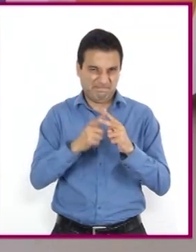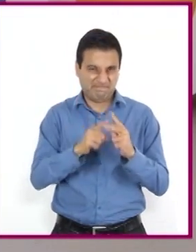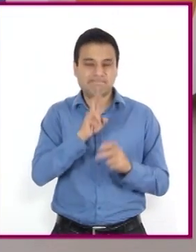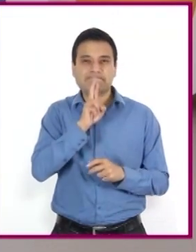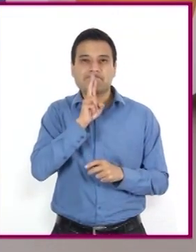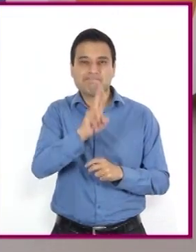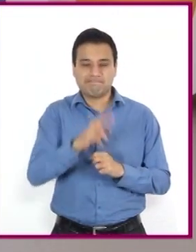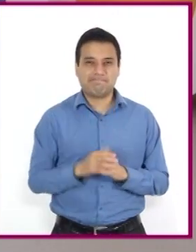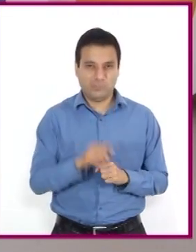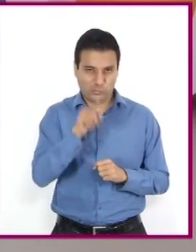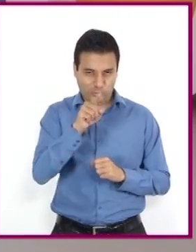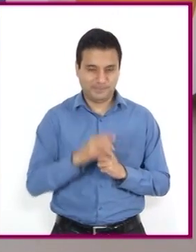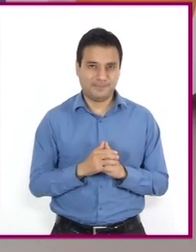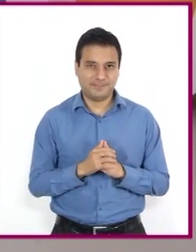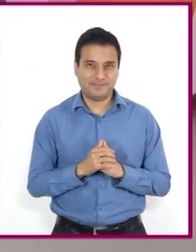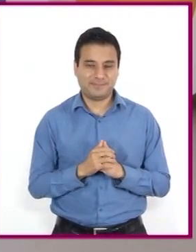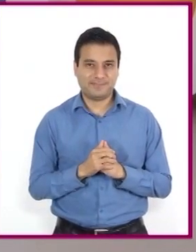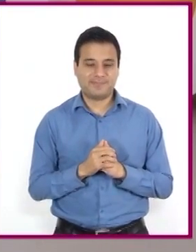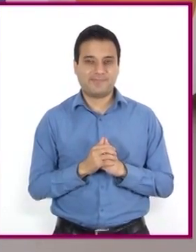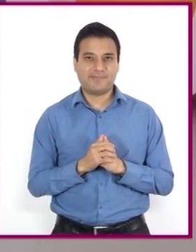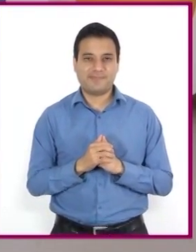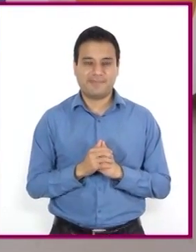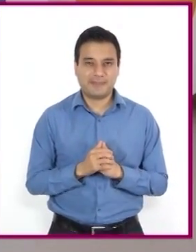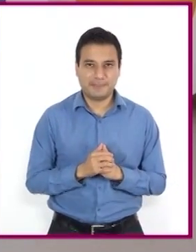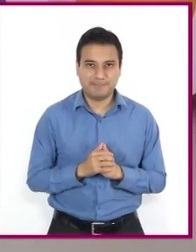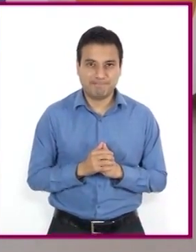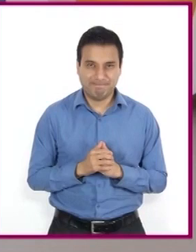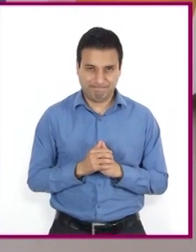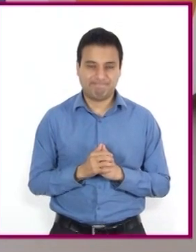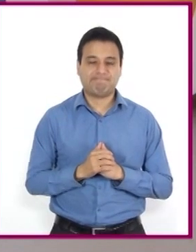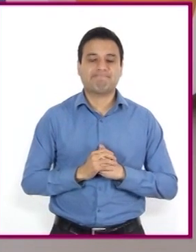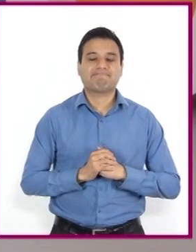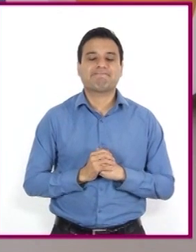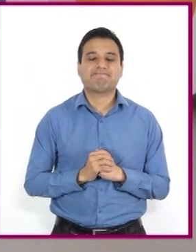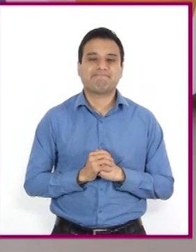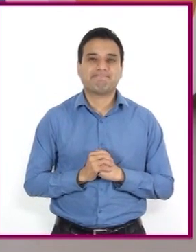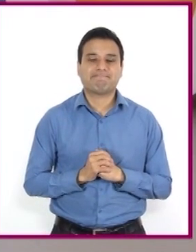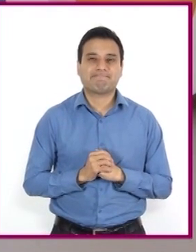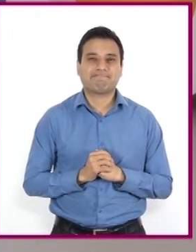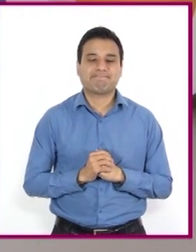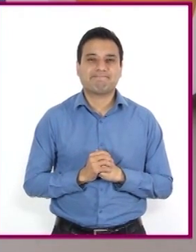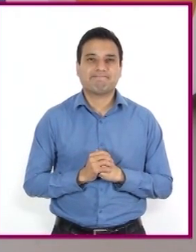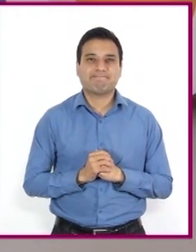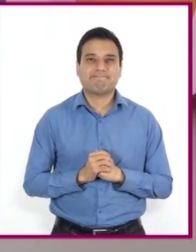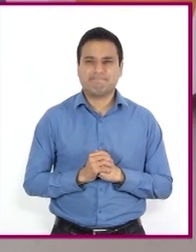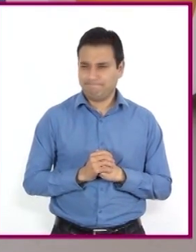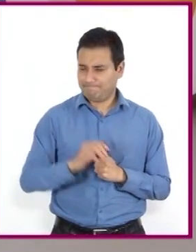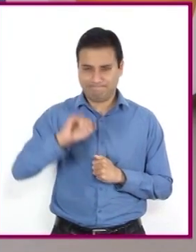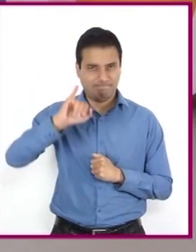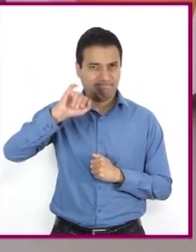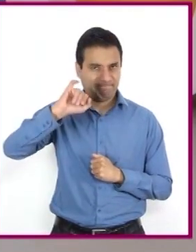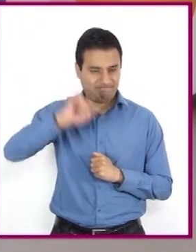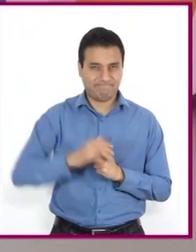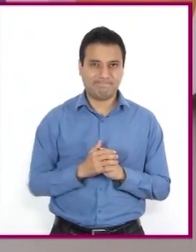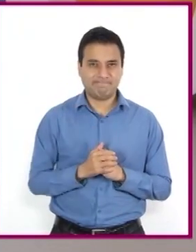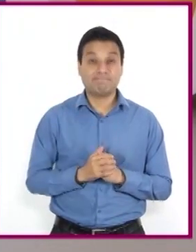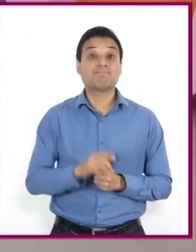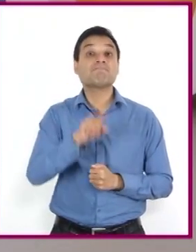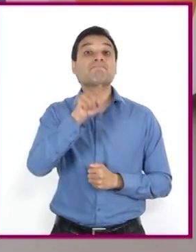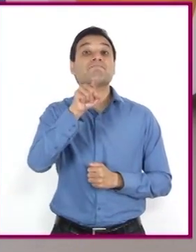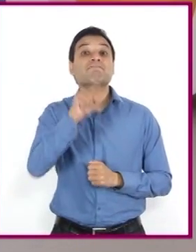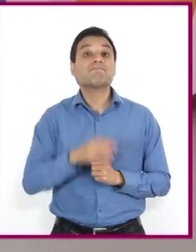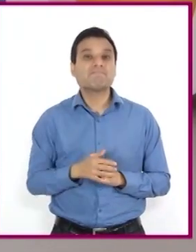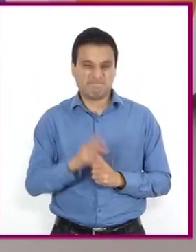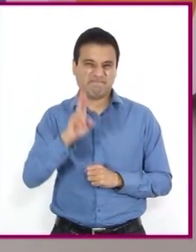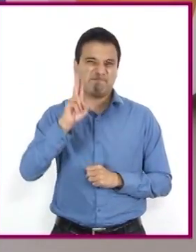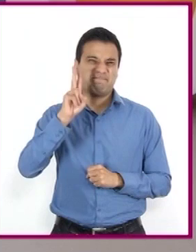la tabla anterior, aunque estén escritas de forma diferente. Entendido, maestra. Allá en casa,